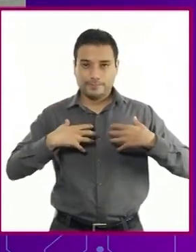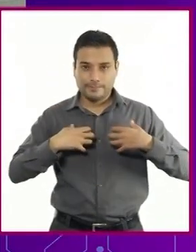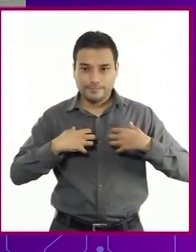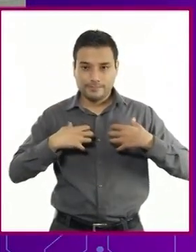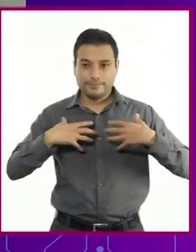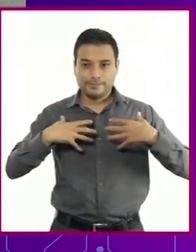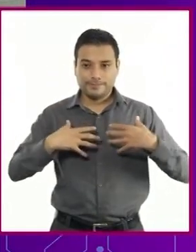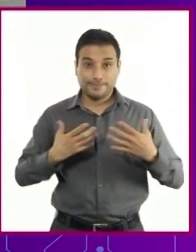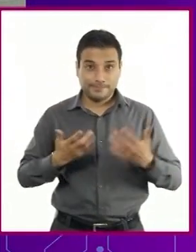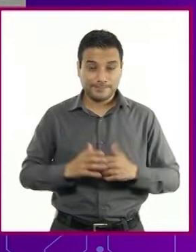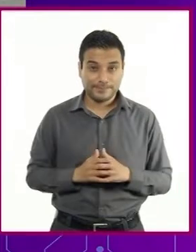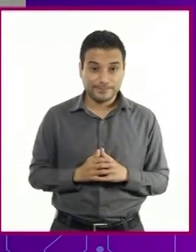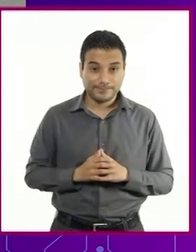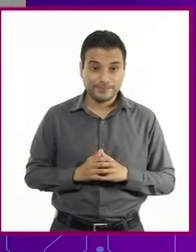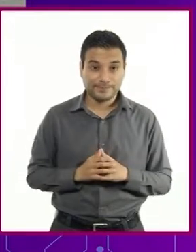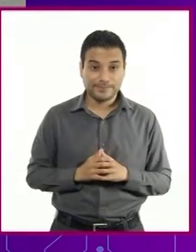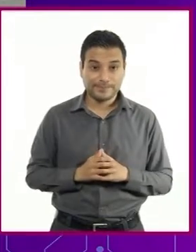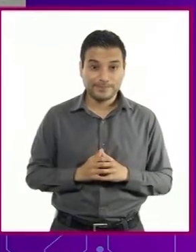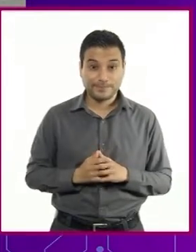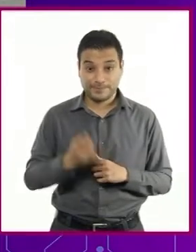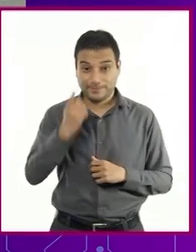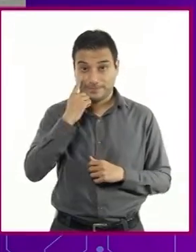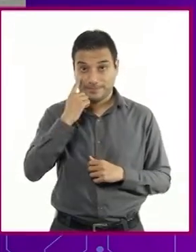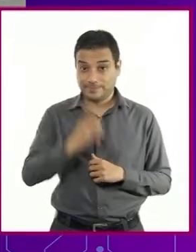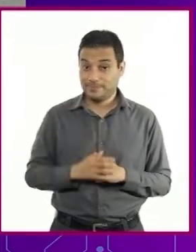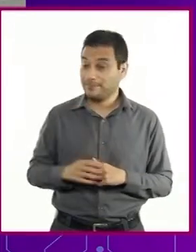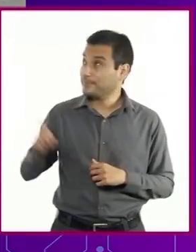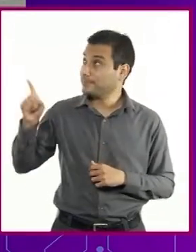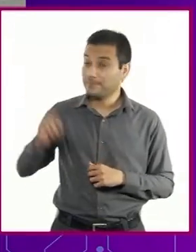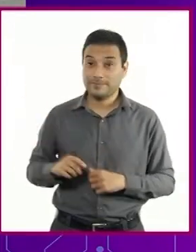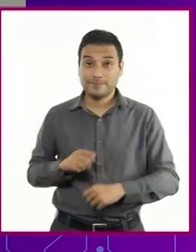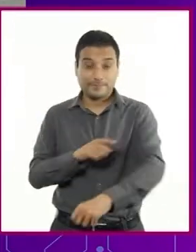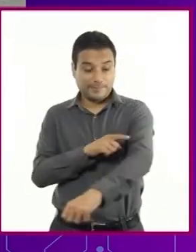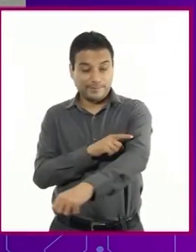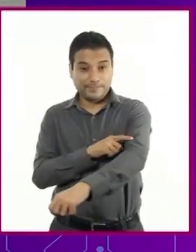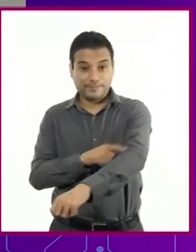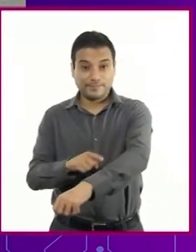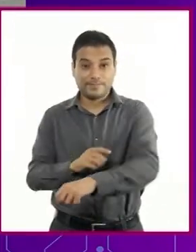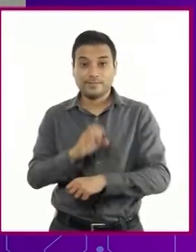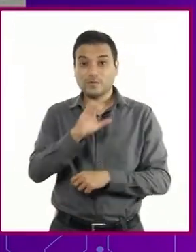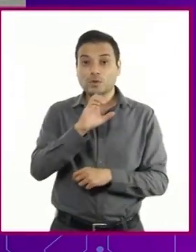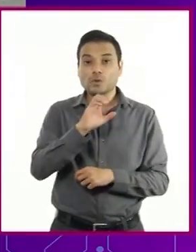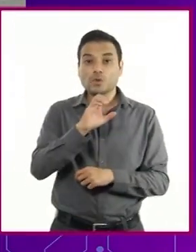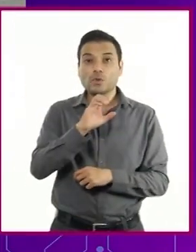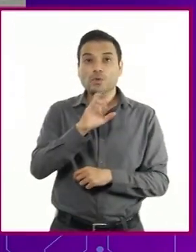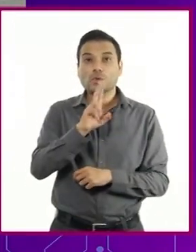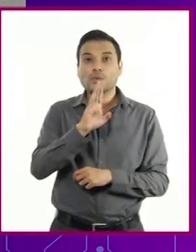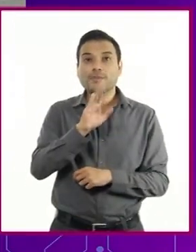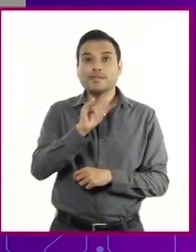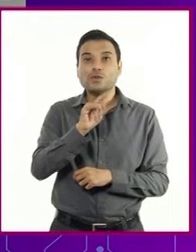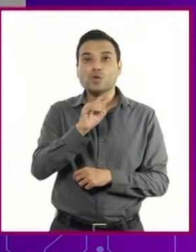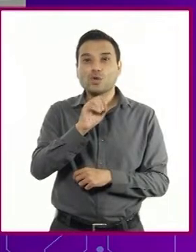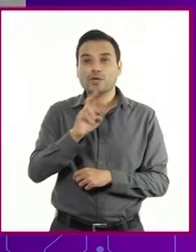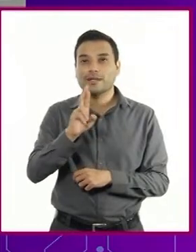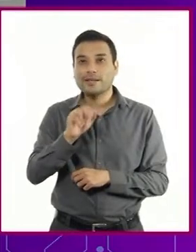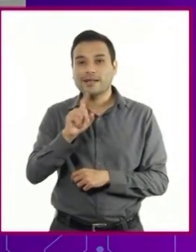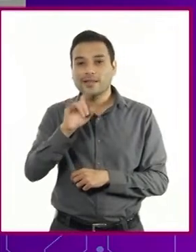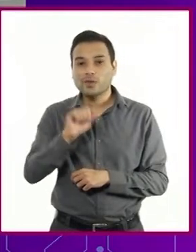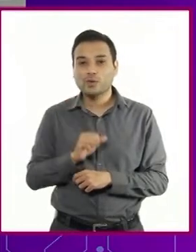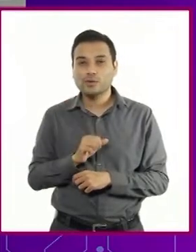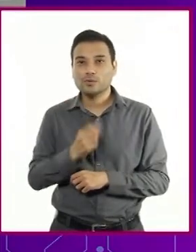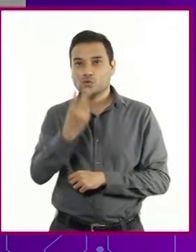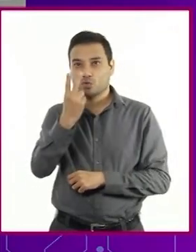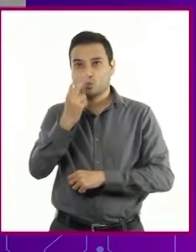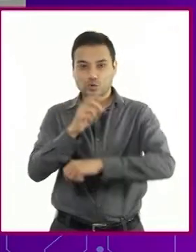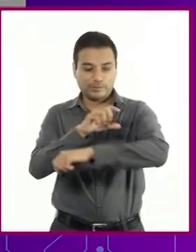En las extremidades superiores tenemos el cúbito y el radio, que son los huesos del antebrazo, que vienen